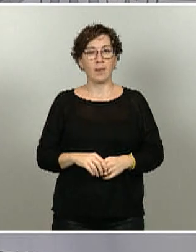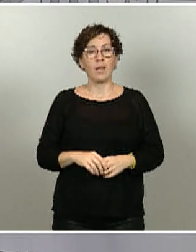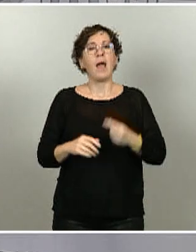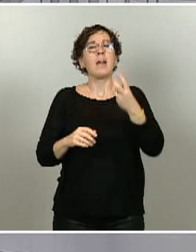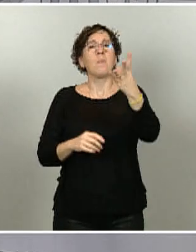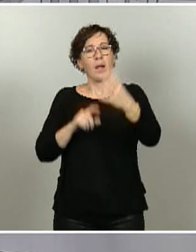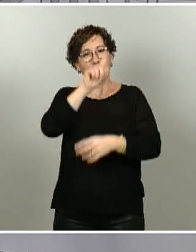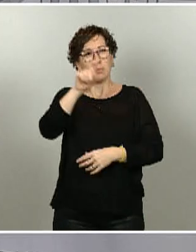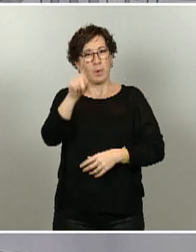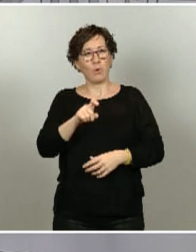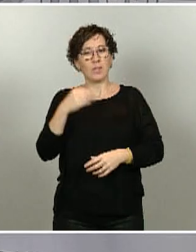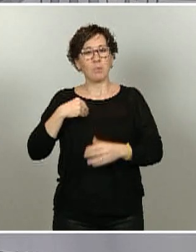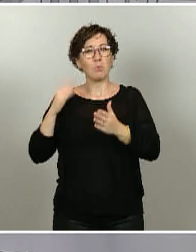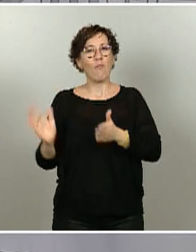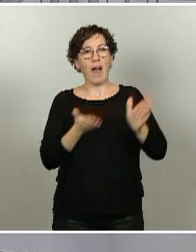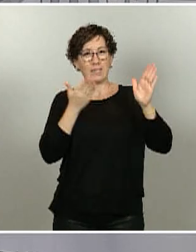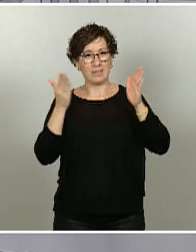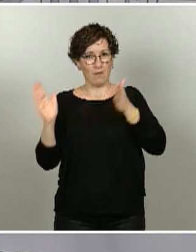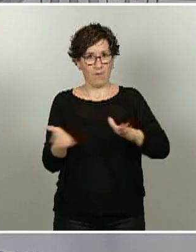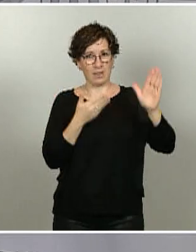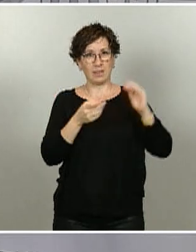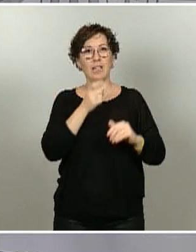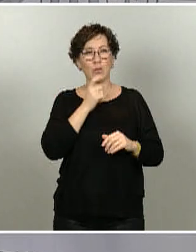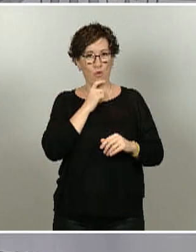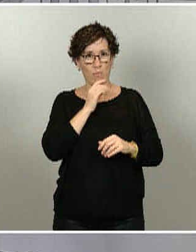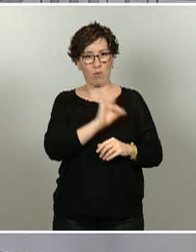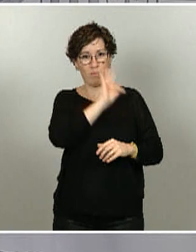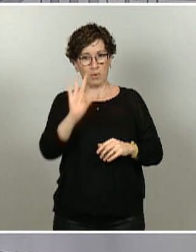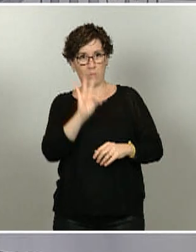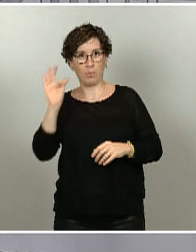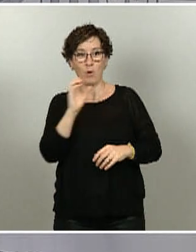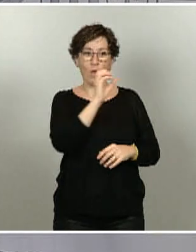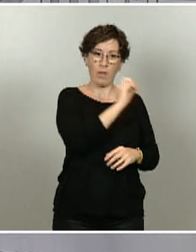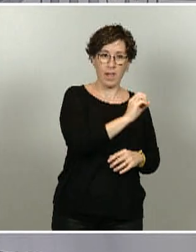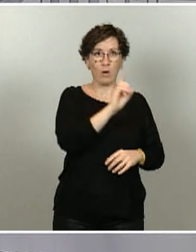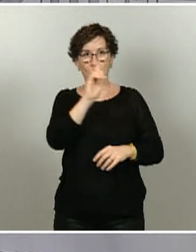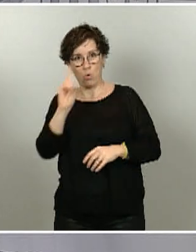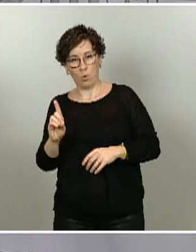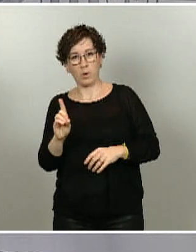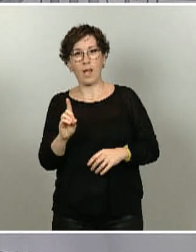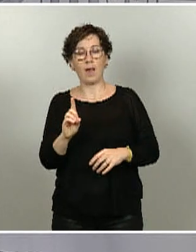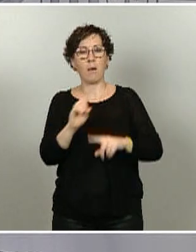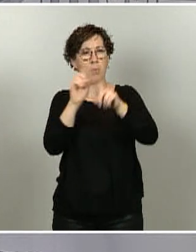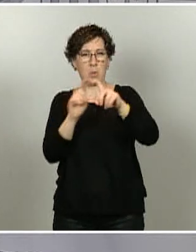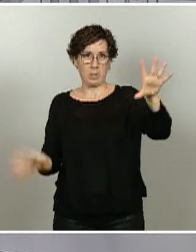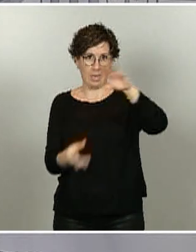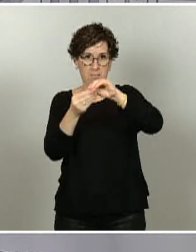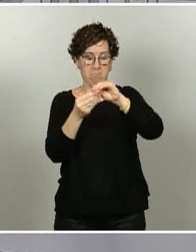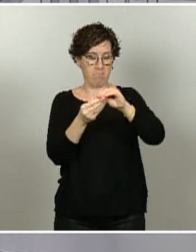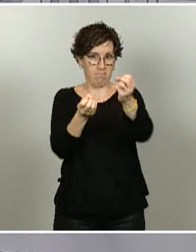fase, especialmente de fase 0 a fase 1. Se los planteo. Por ejemplo,